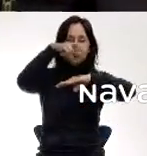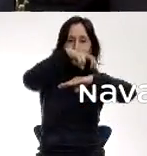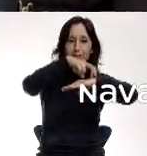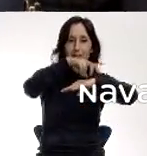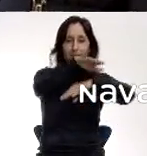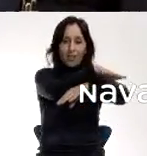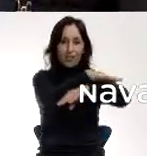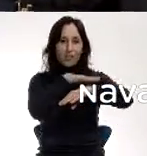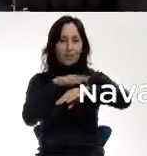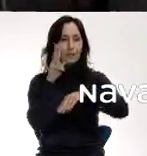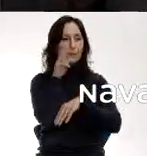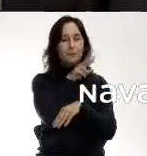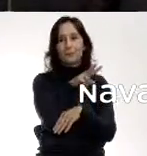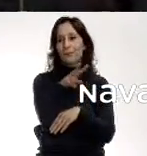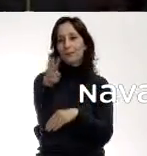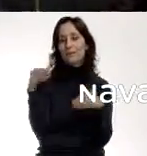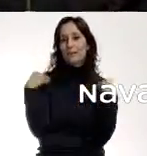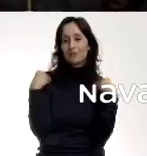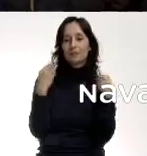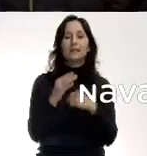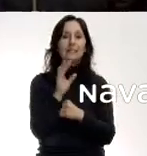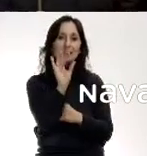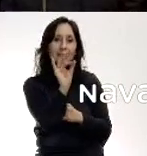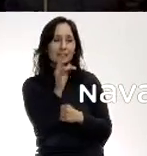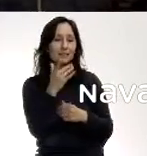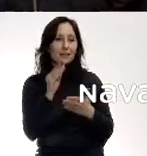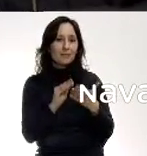disfrutando de este lugar, ¿no? Sí, además ya tienen